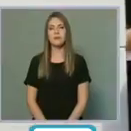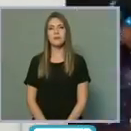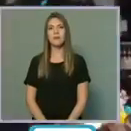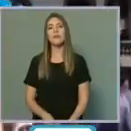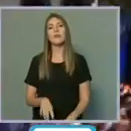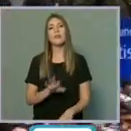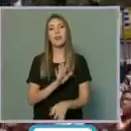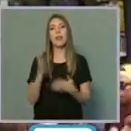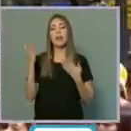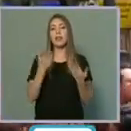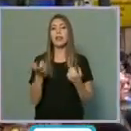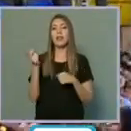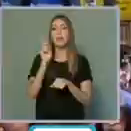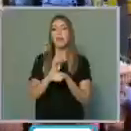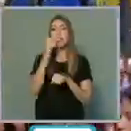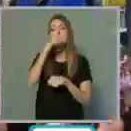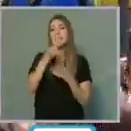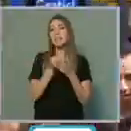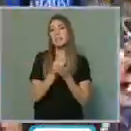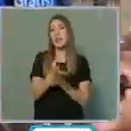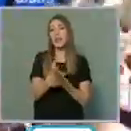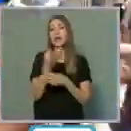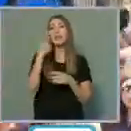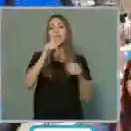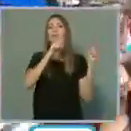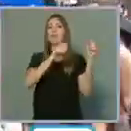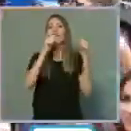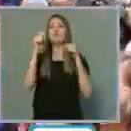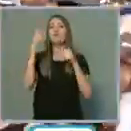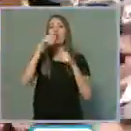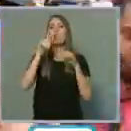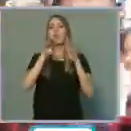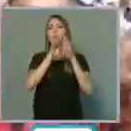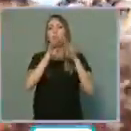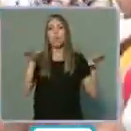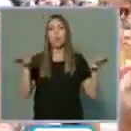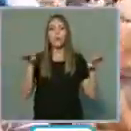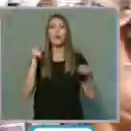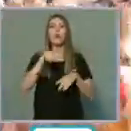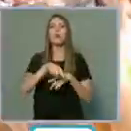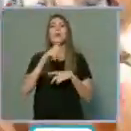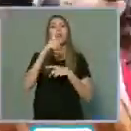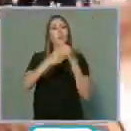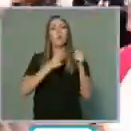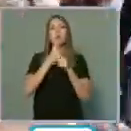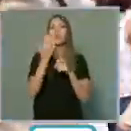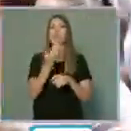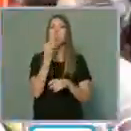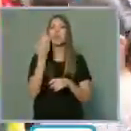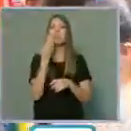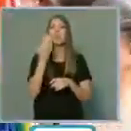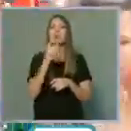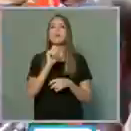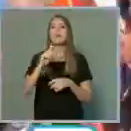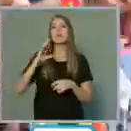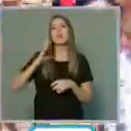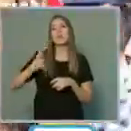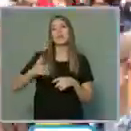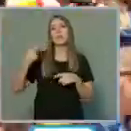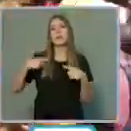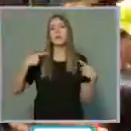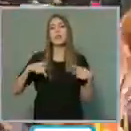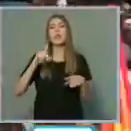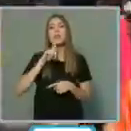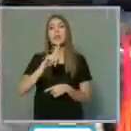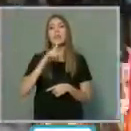El día de salir a las calles para manifestarnos por la igualdad. Como cada año, llega la Marcha del Orgullo LGBTTI, que